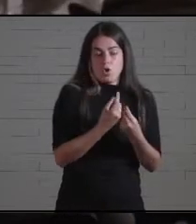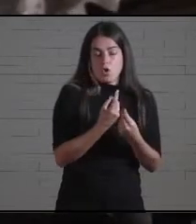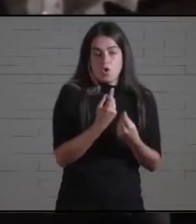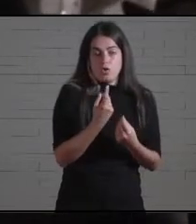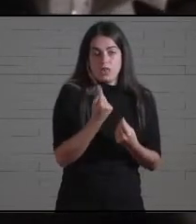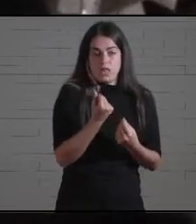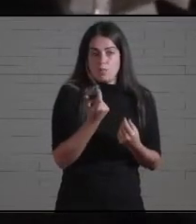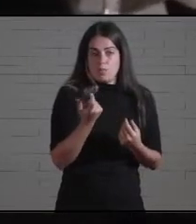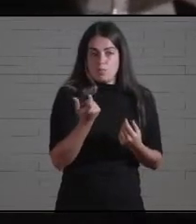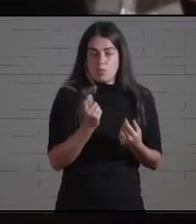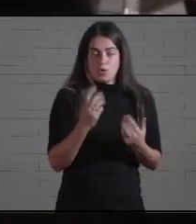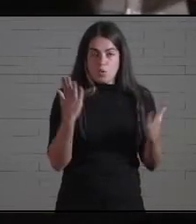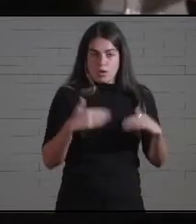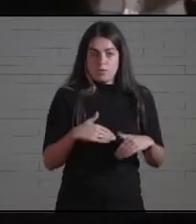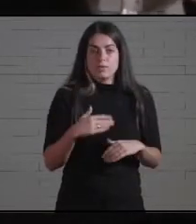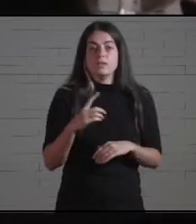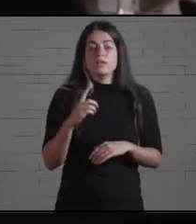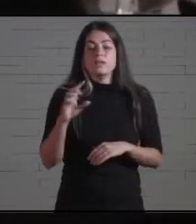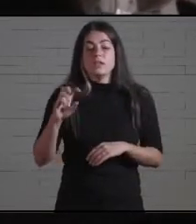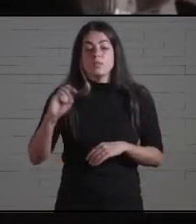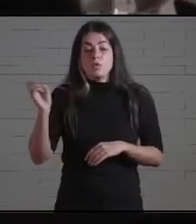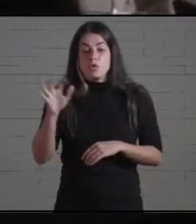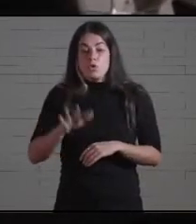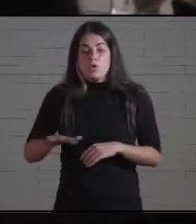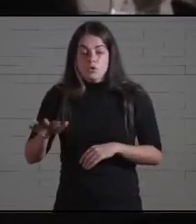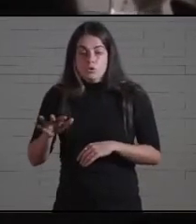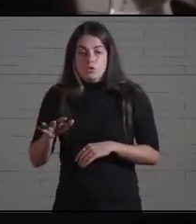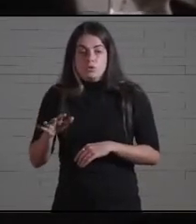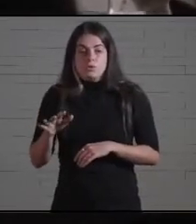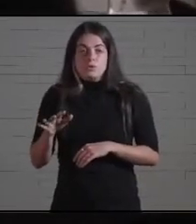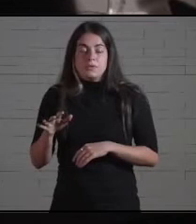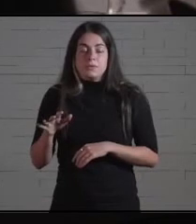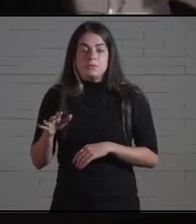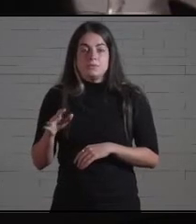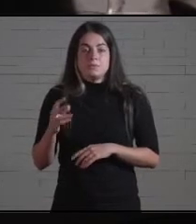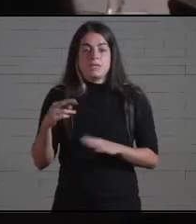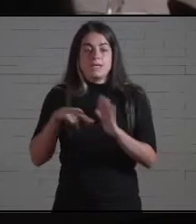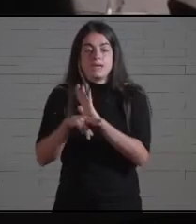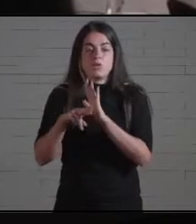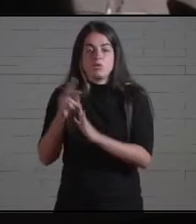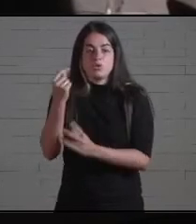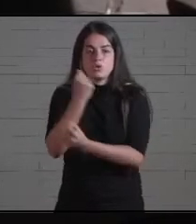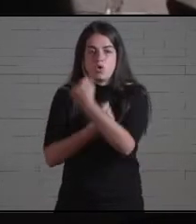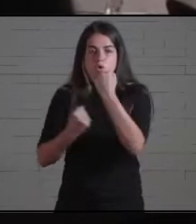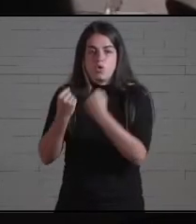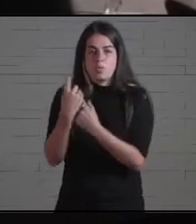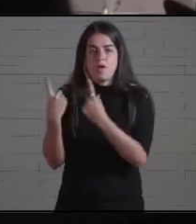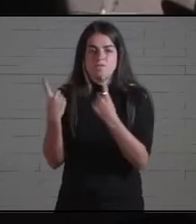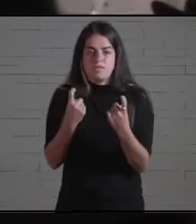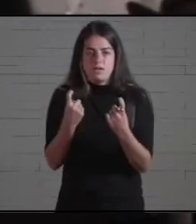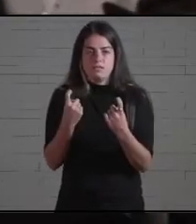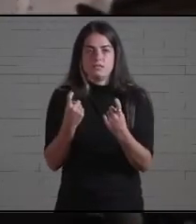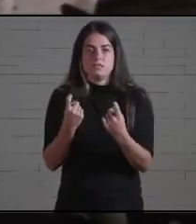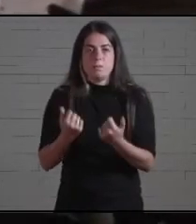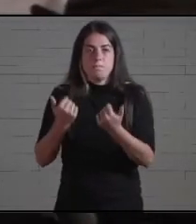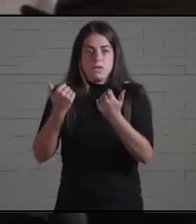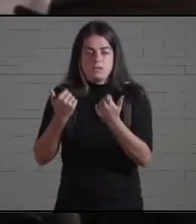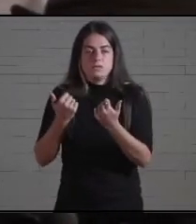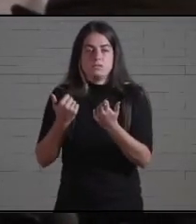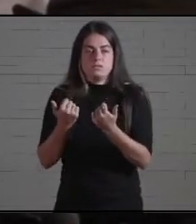lado, tenemos la falta de recursos económicos en la otro